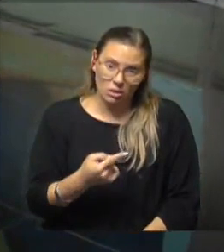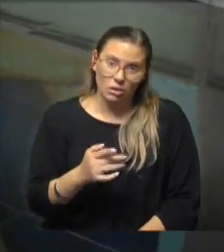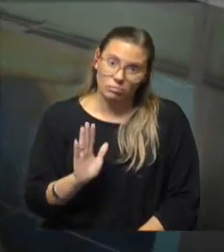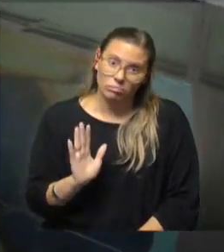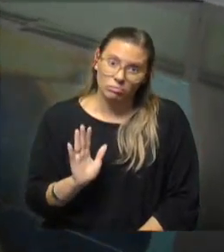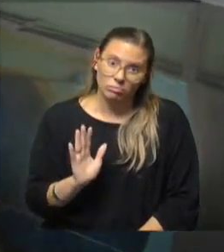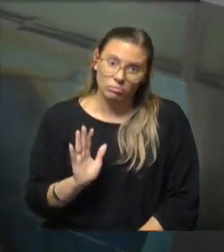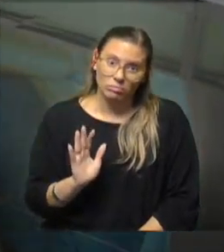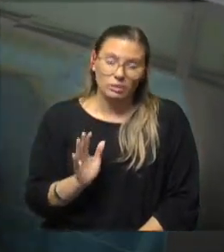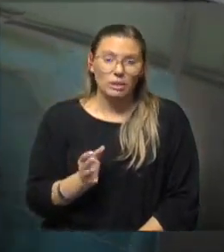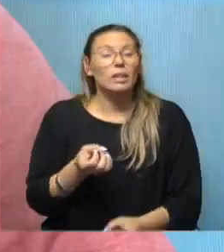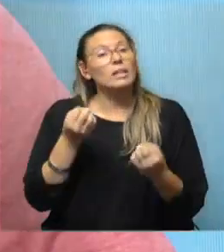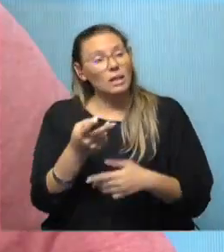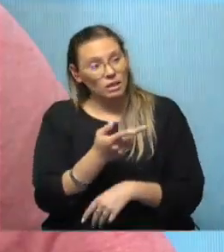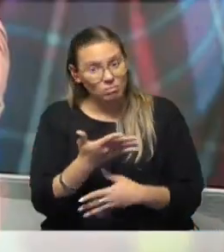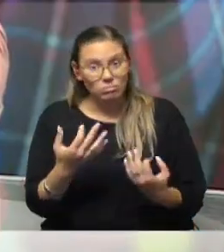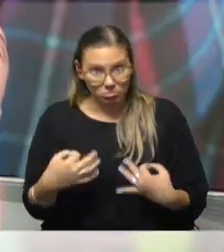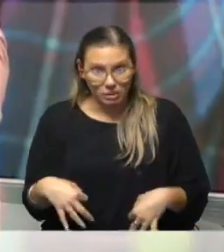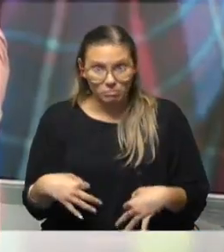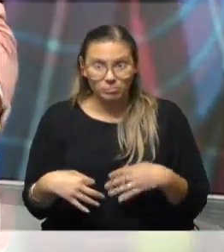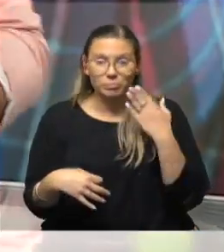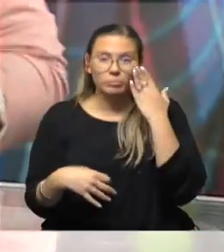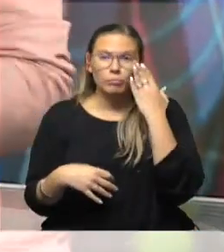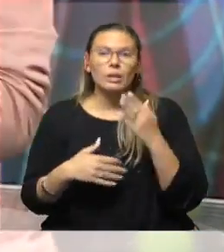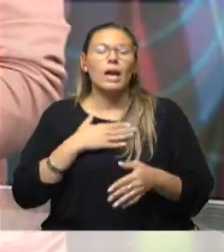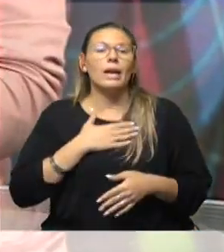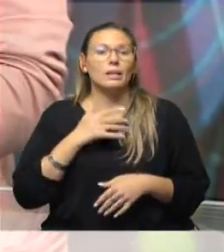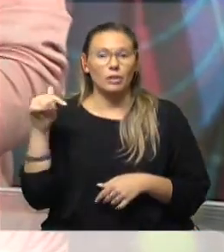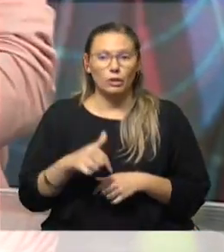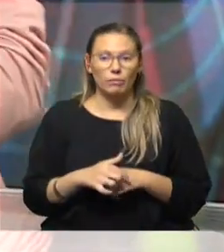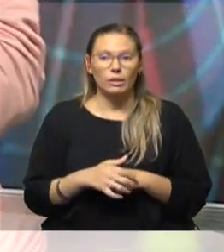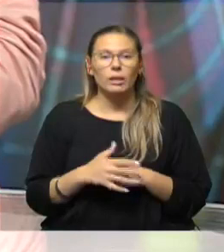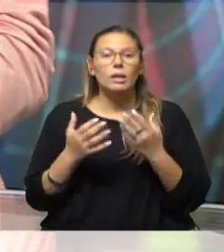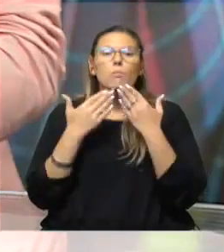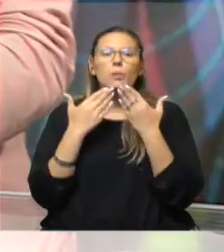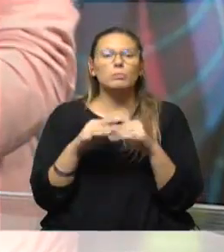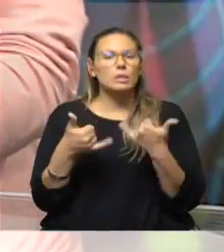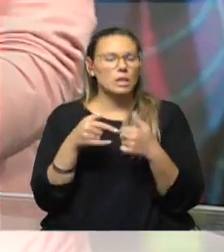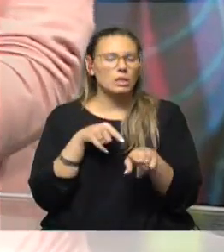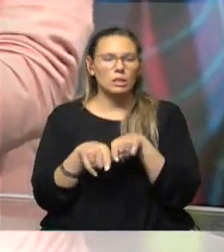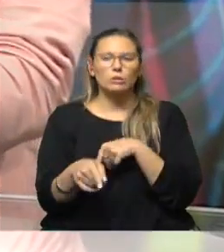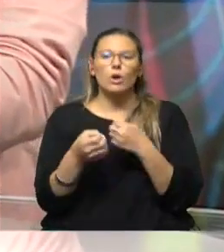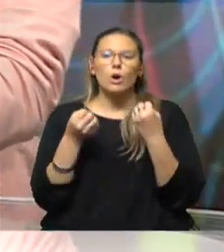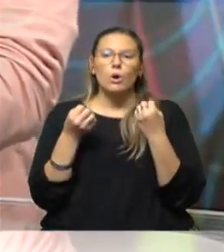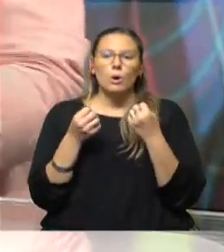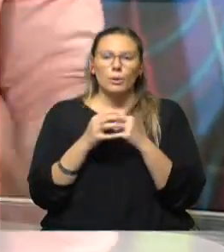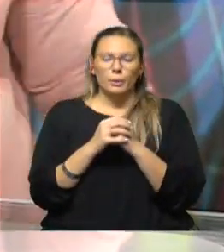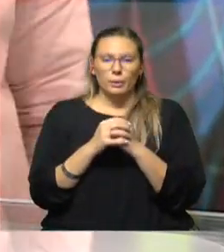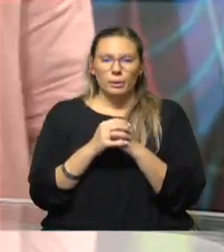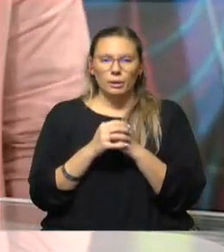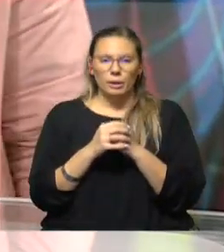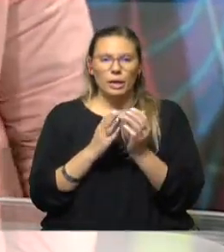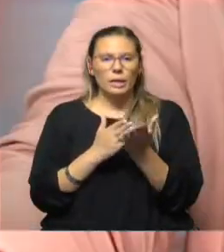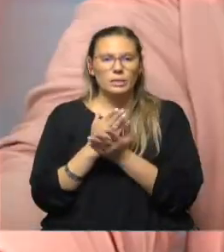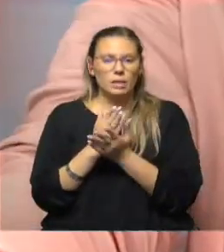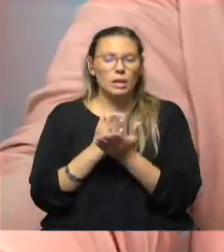¡Qué canchero! Bueno, ¿qué tal ustedes, Che? Bien, bien. Bien. Encantados de recibirte. Tengo ganas de preguntarte ya para arrancar, porque Elio, es una cosa que siempre